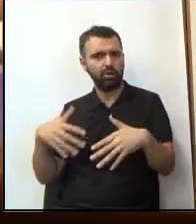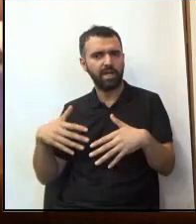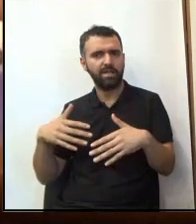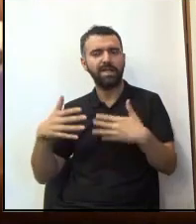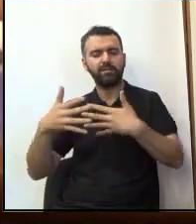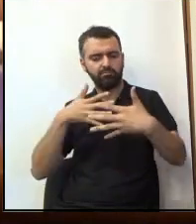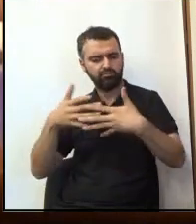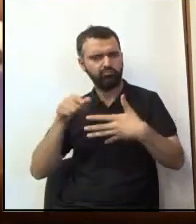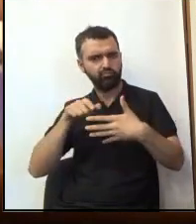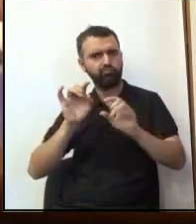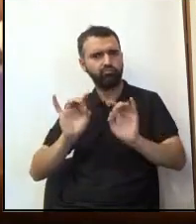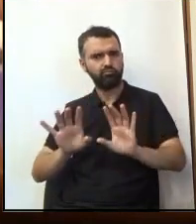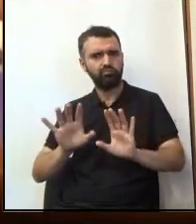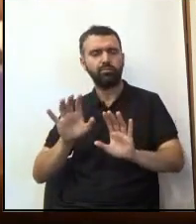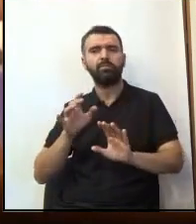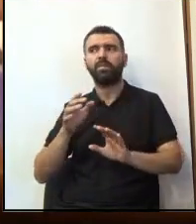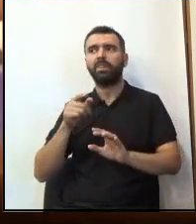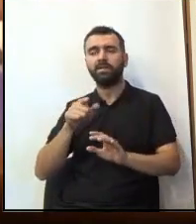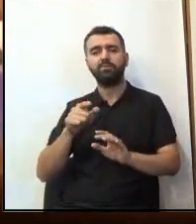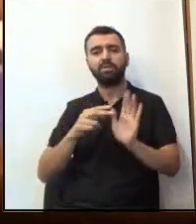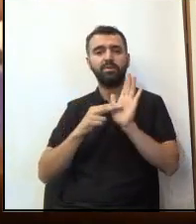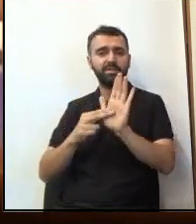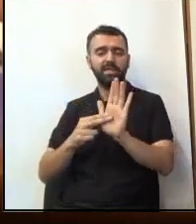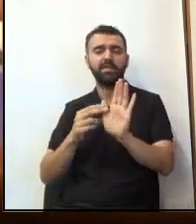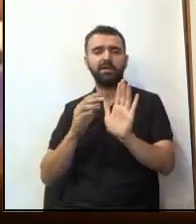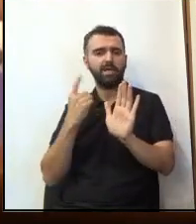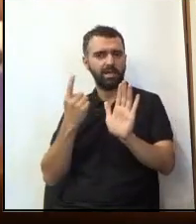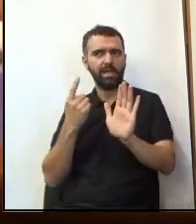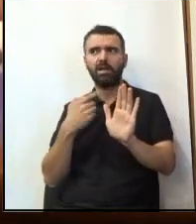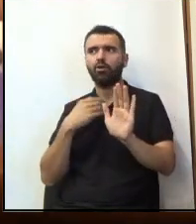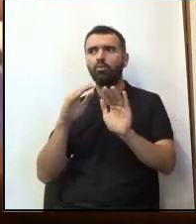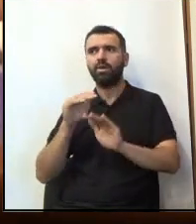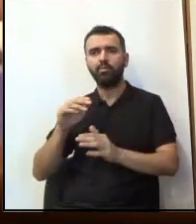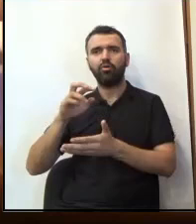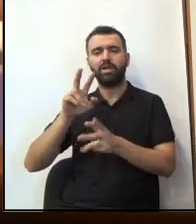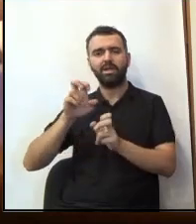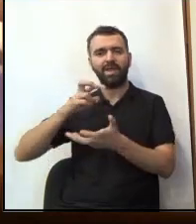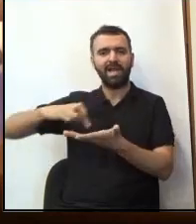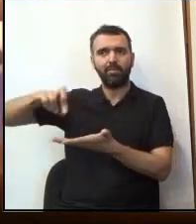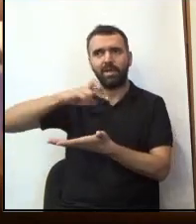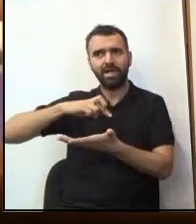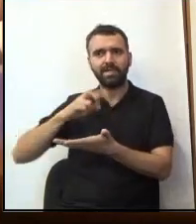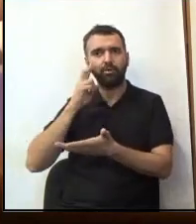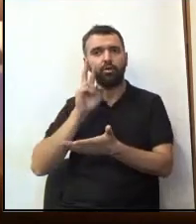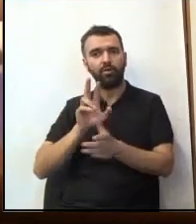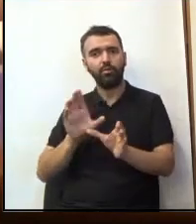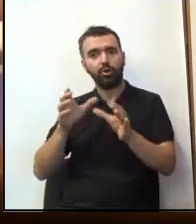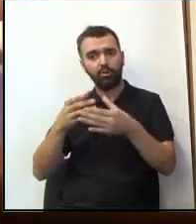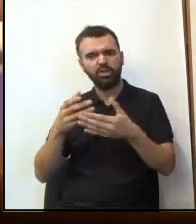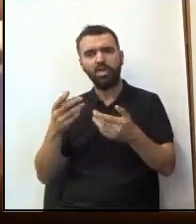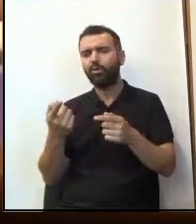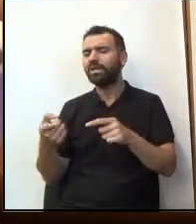Entonces, en general, eso se presenta. Lo mismo que cuando han sido las plazas, aunque ya lo habíamos visto en comisión, se vuelve a presentar.